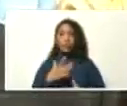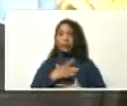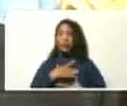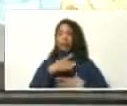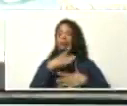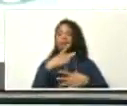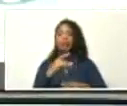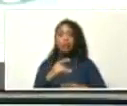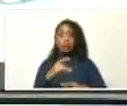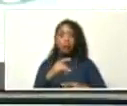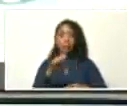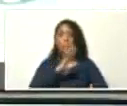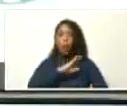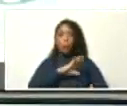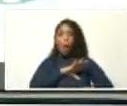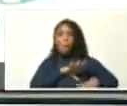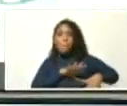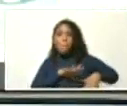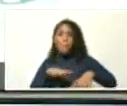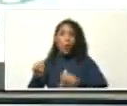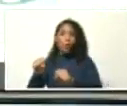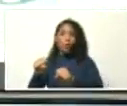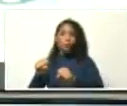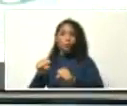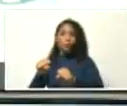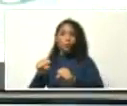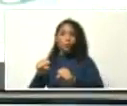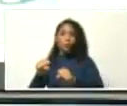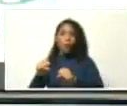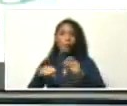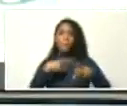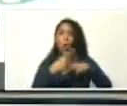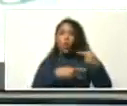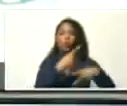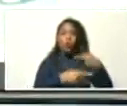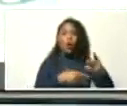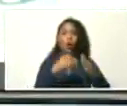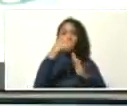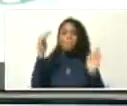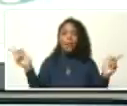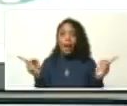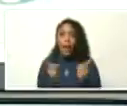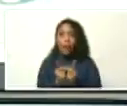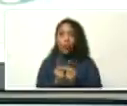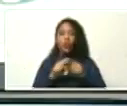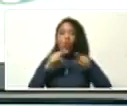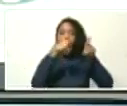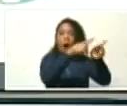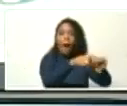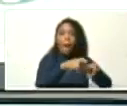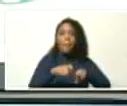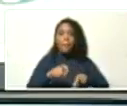Interesantes en el empoderamiento de los productores pequeños, medianos, de los campesinos.